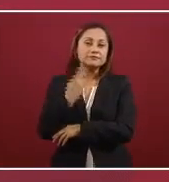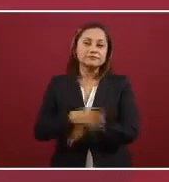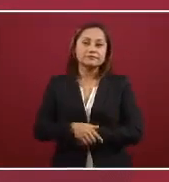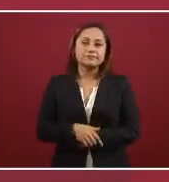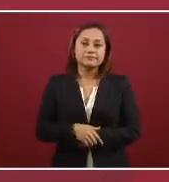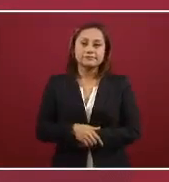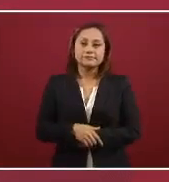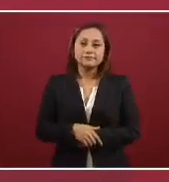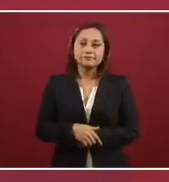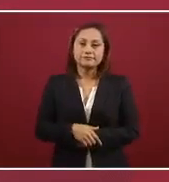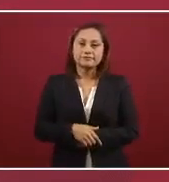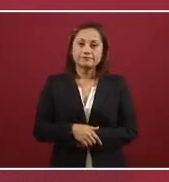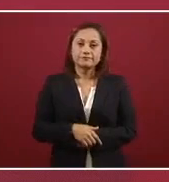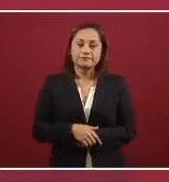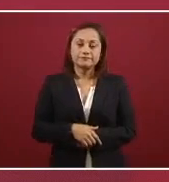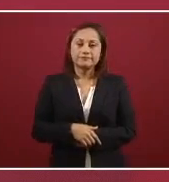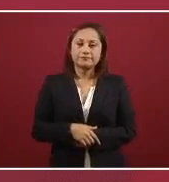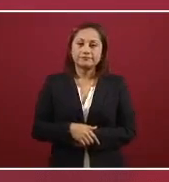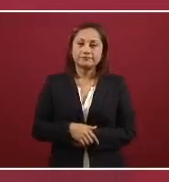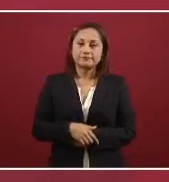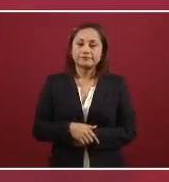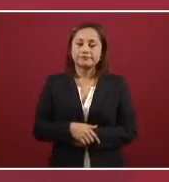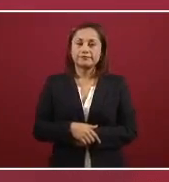que no